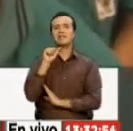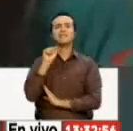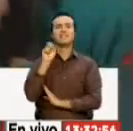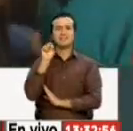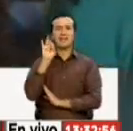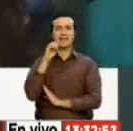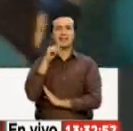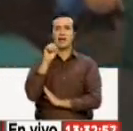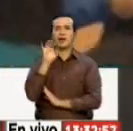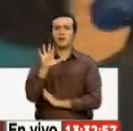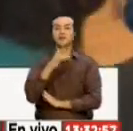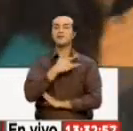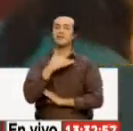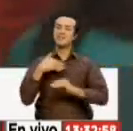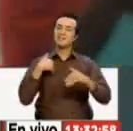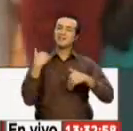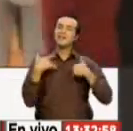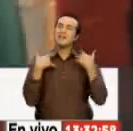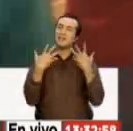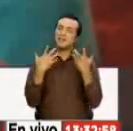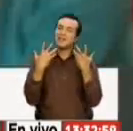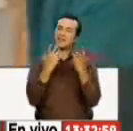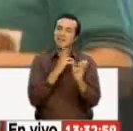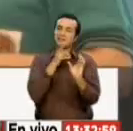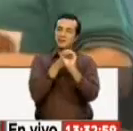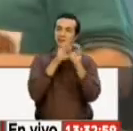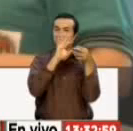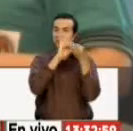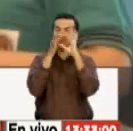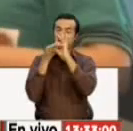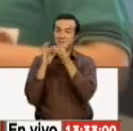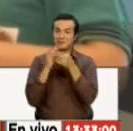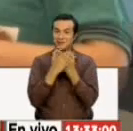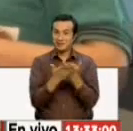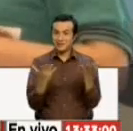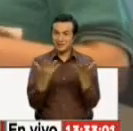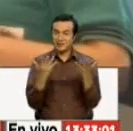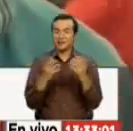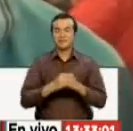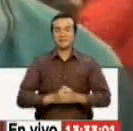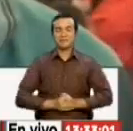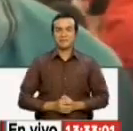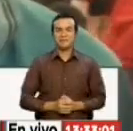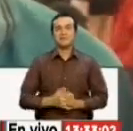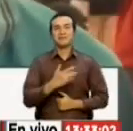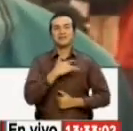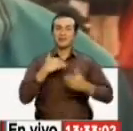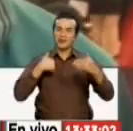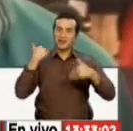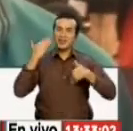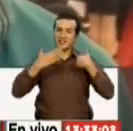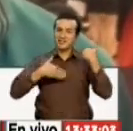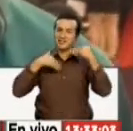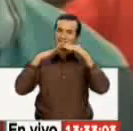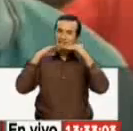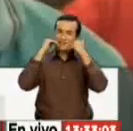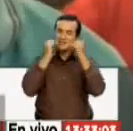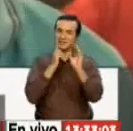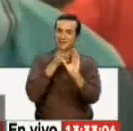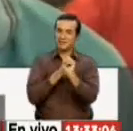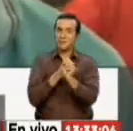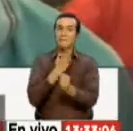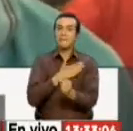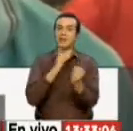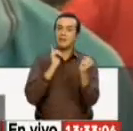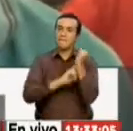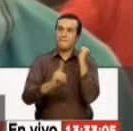Escobar, que con alegría esperaba deseoso participar de esta fiesta deportiva. Muy contento me siento participar. Mi